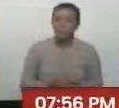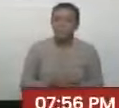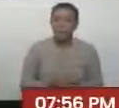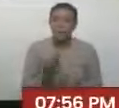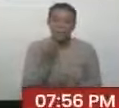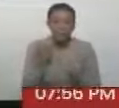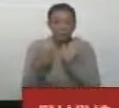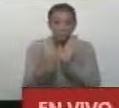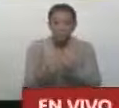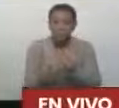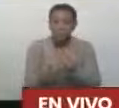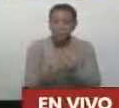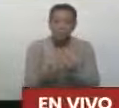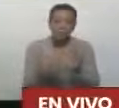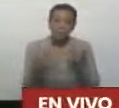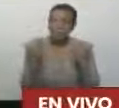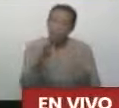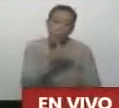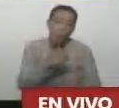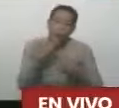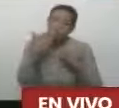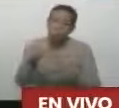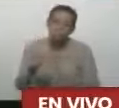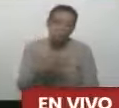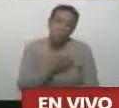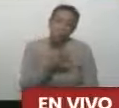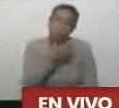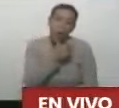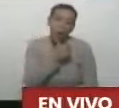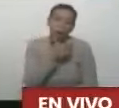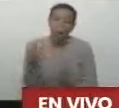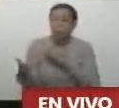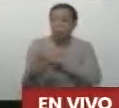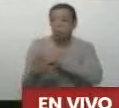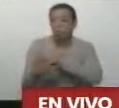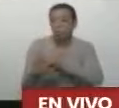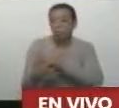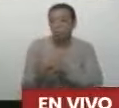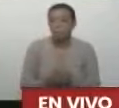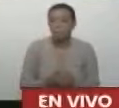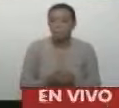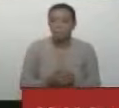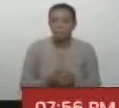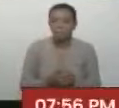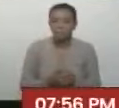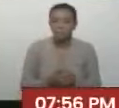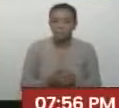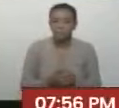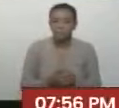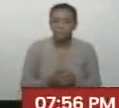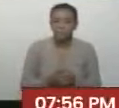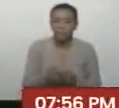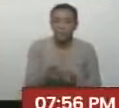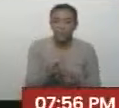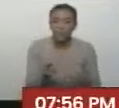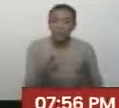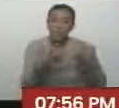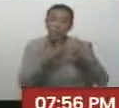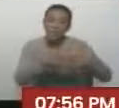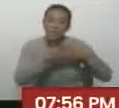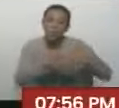que lo vean, inhabilitado porque no tenemos con qué conectarlo. Y este es una